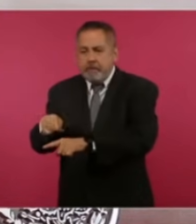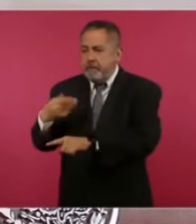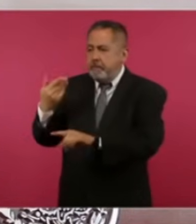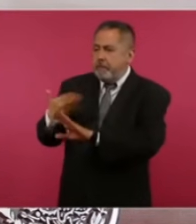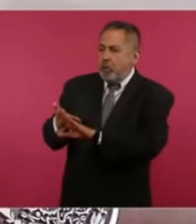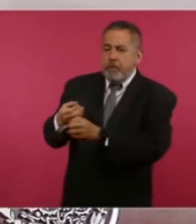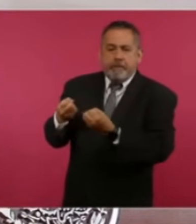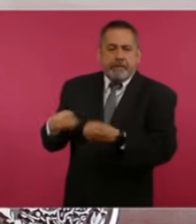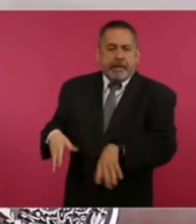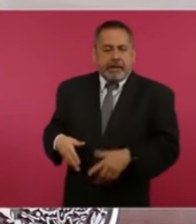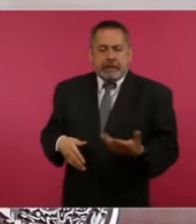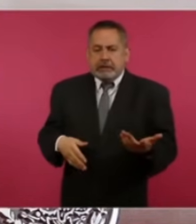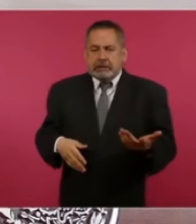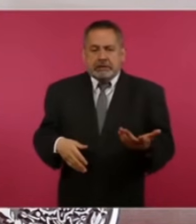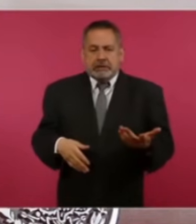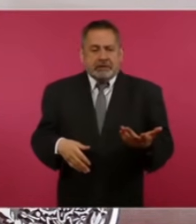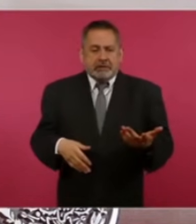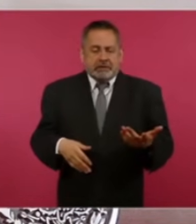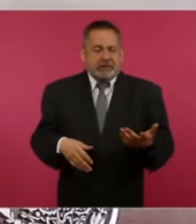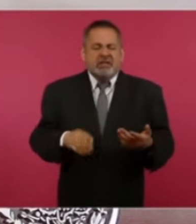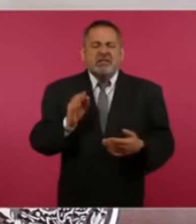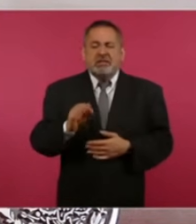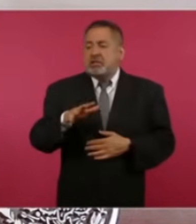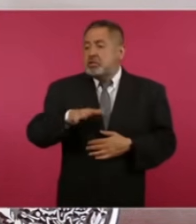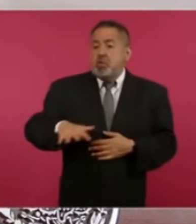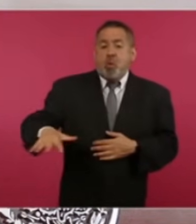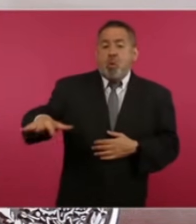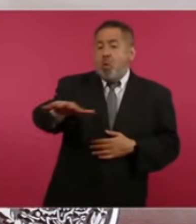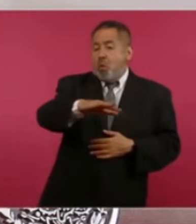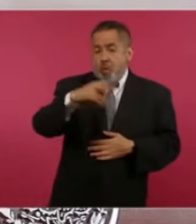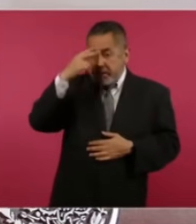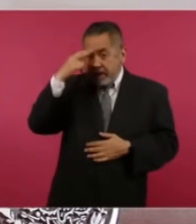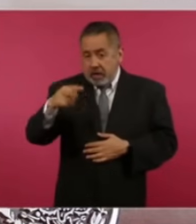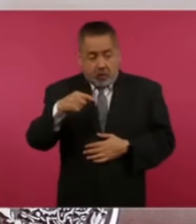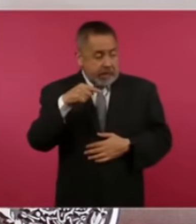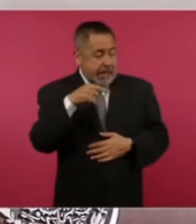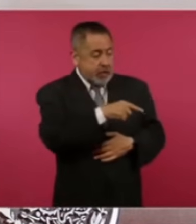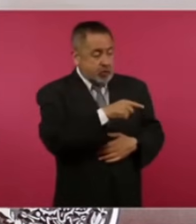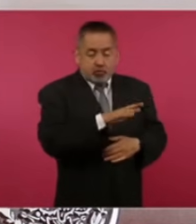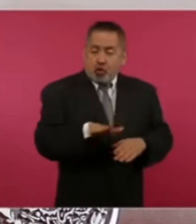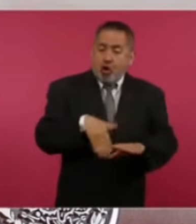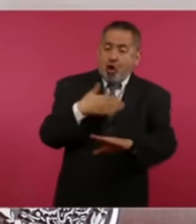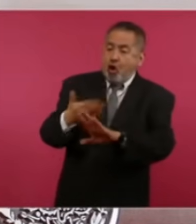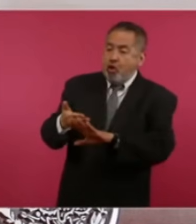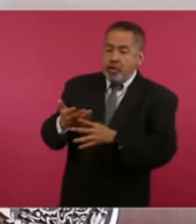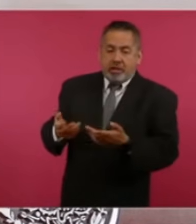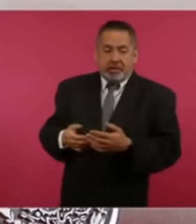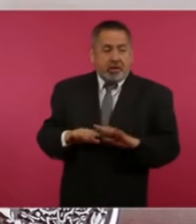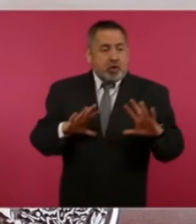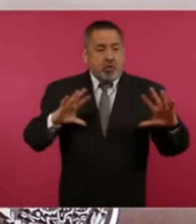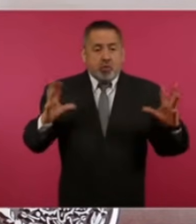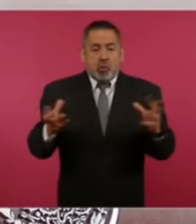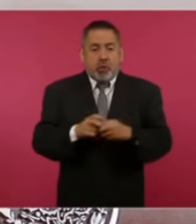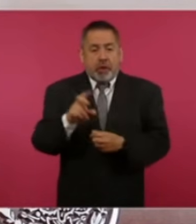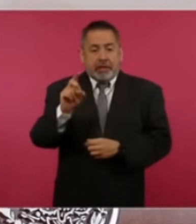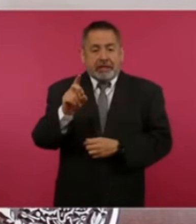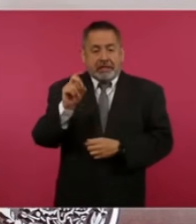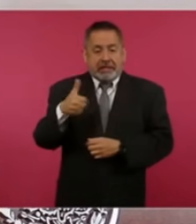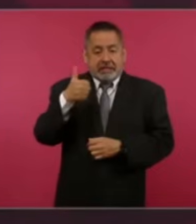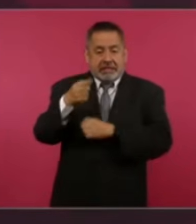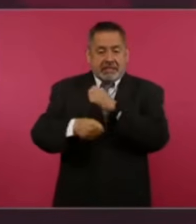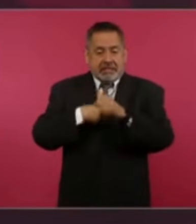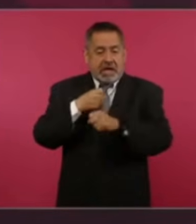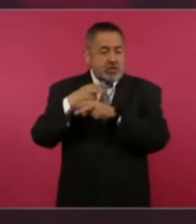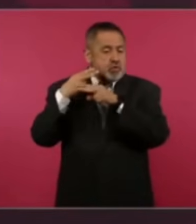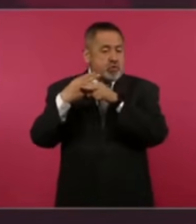en general en contra del pueblo de México, en 36 años